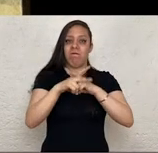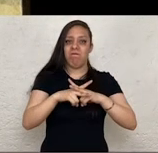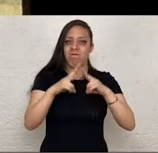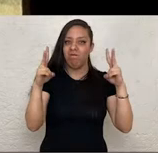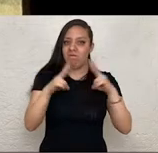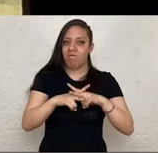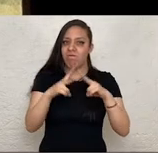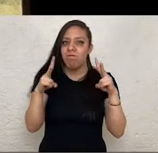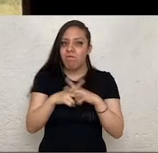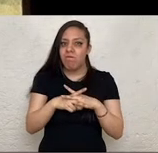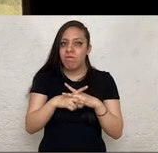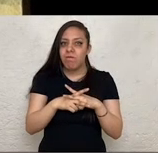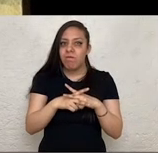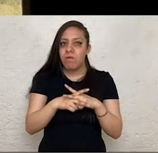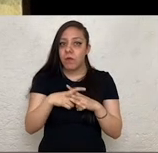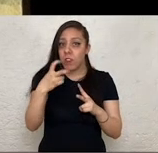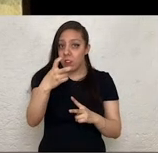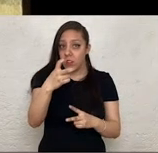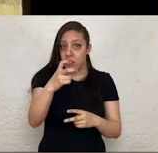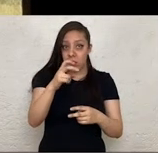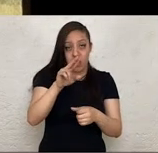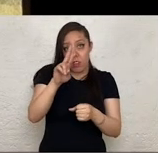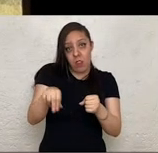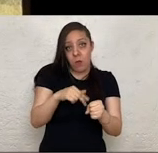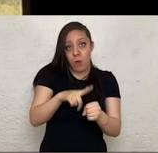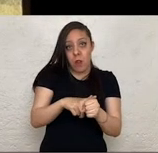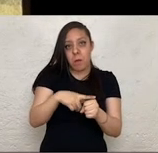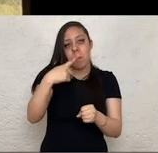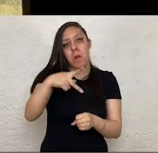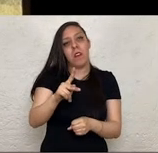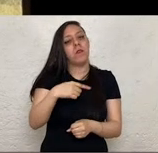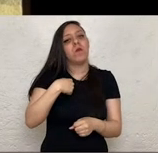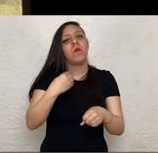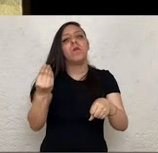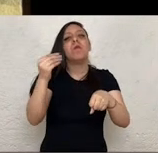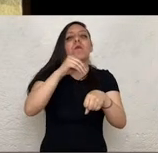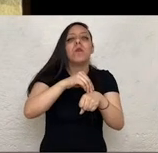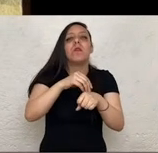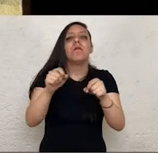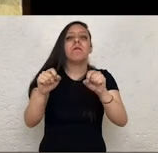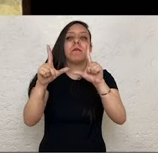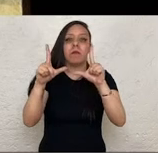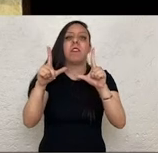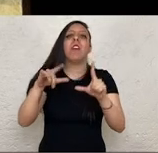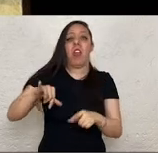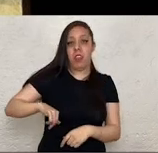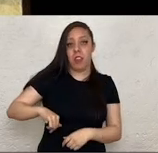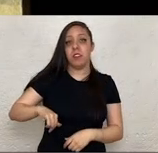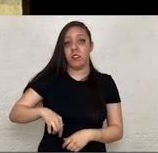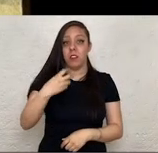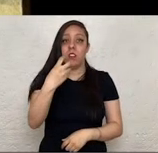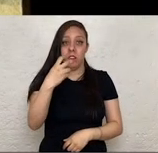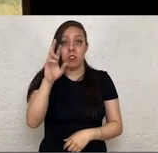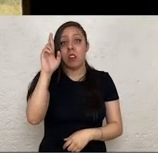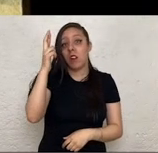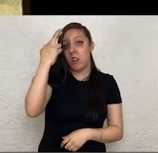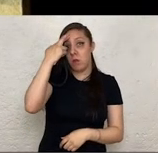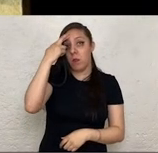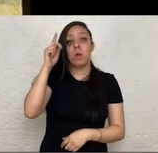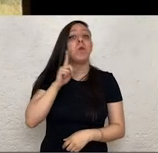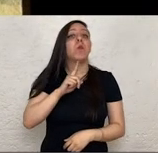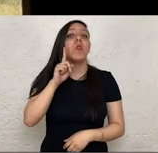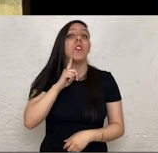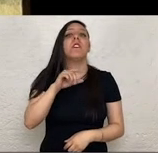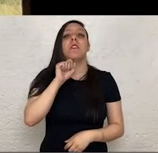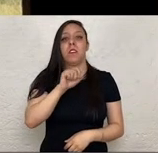atrás peleándose. No era muy normal, pero yo solo lo incluyo porque es un poco interesante y